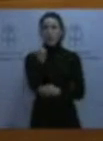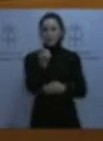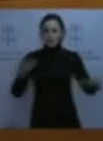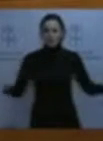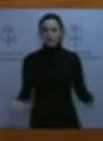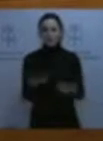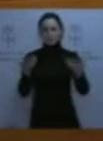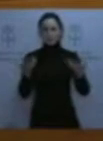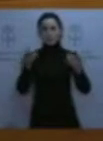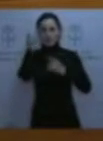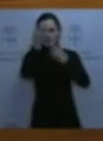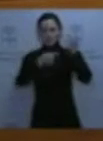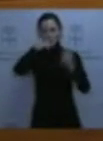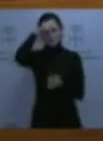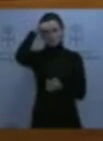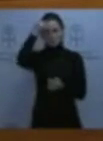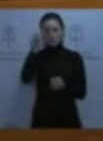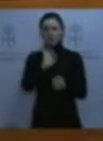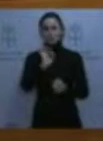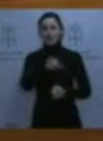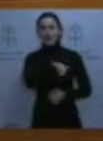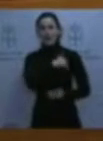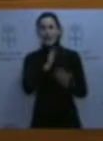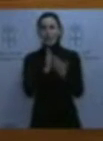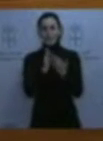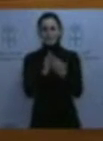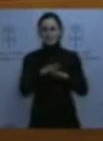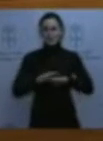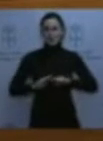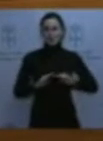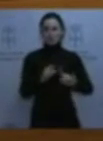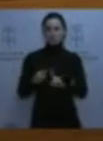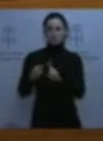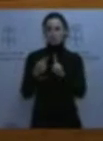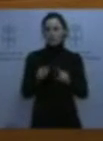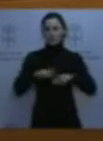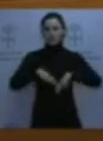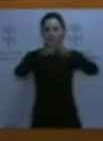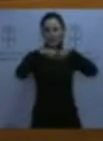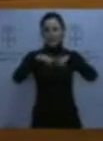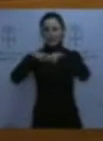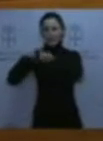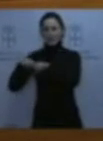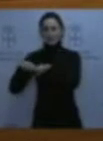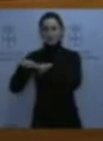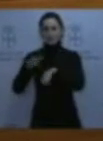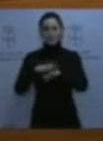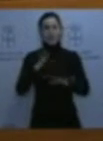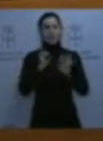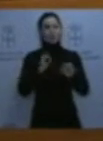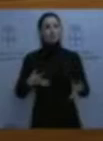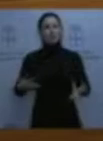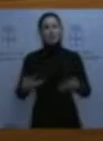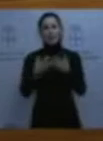actividades culturales o académicas que tengan como objeto el análisis y el reconocimiento veraz de la guerra civil, la dictadura